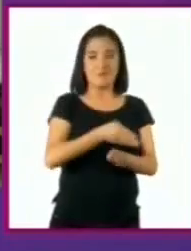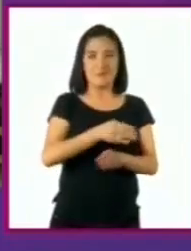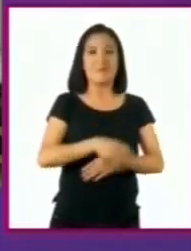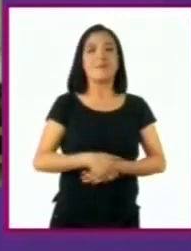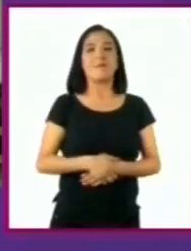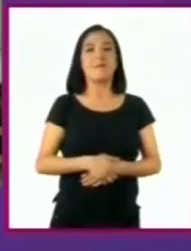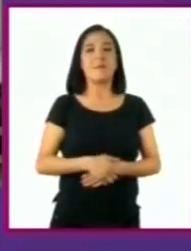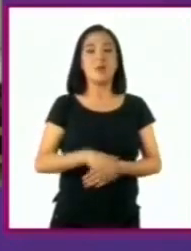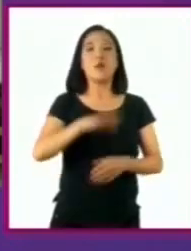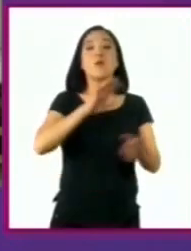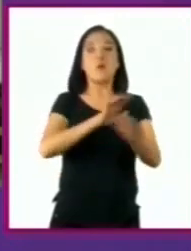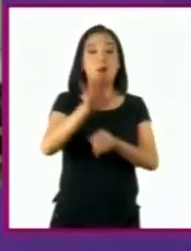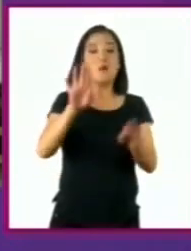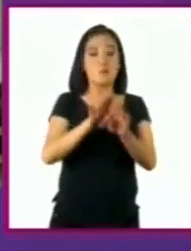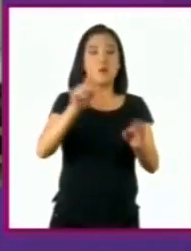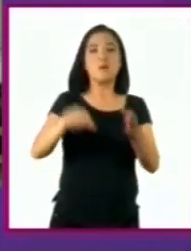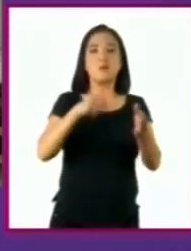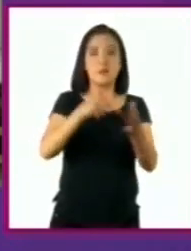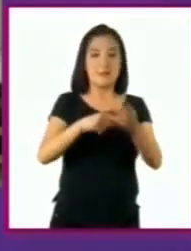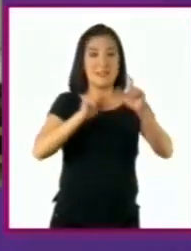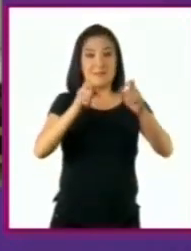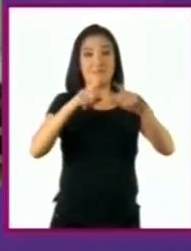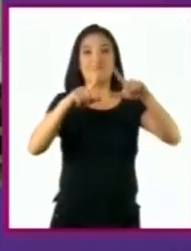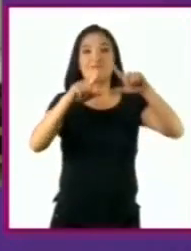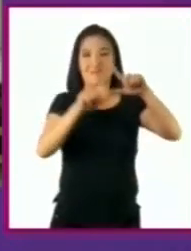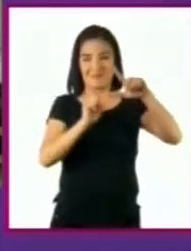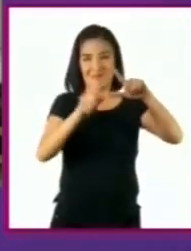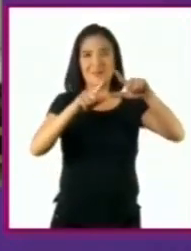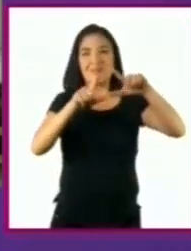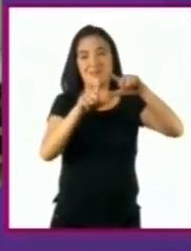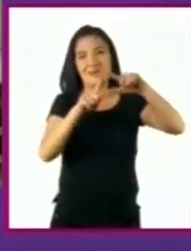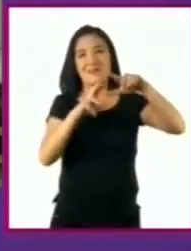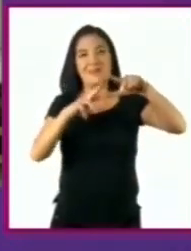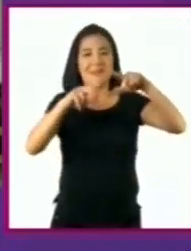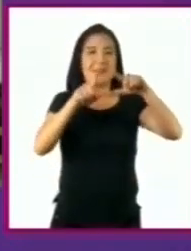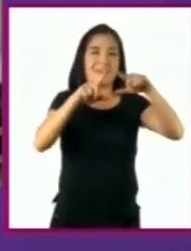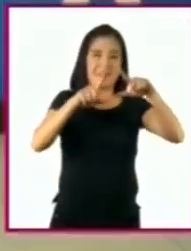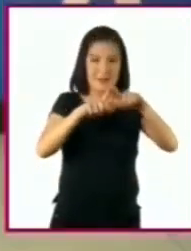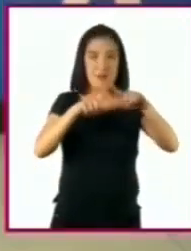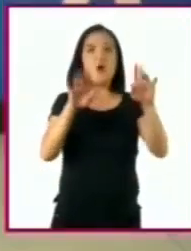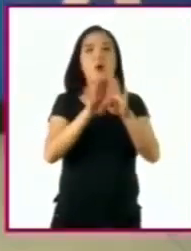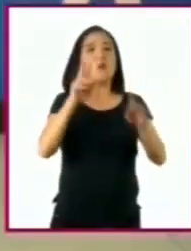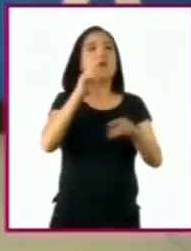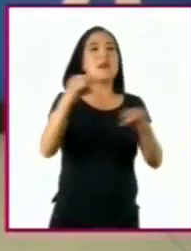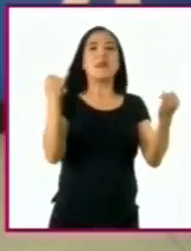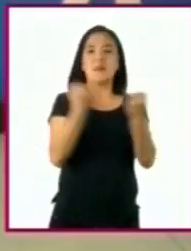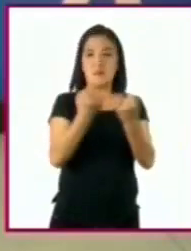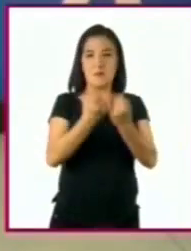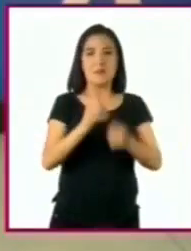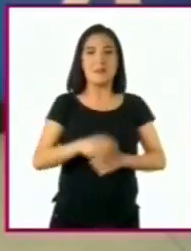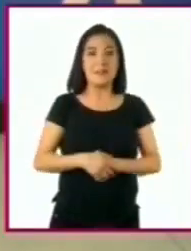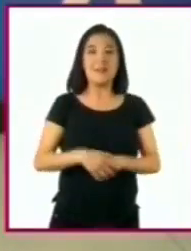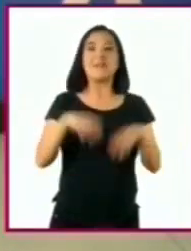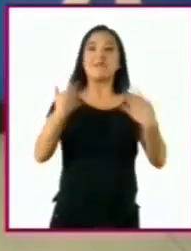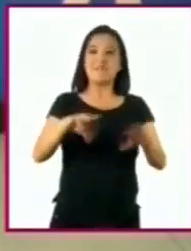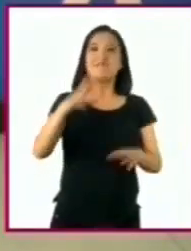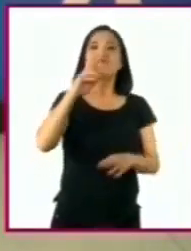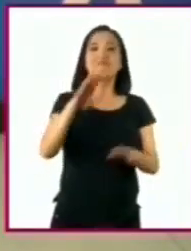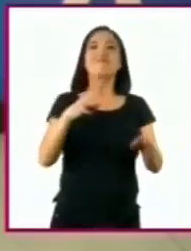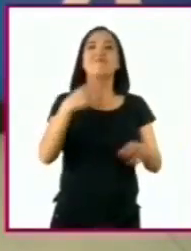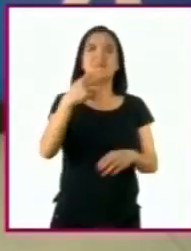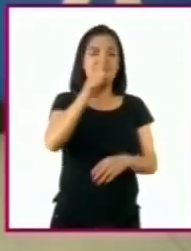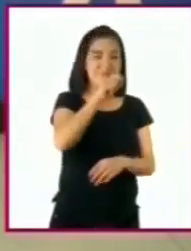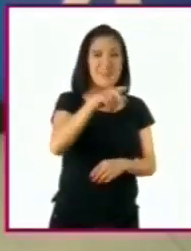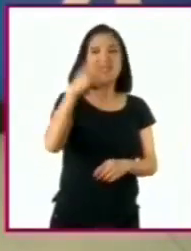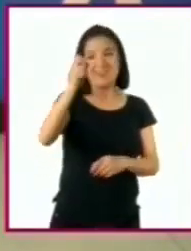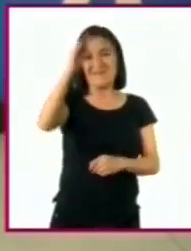lados correspondientes en triángulos semejantes son proporcionales. Vaya, con razón Tales de Mileto